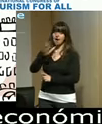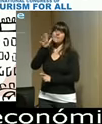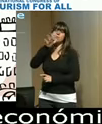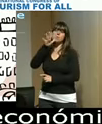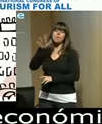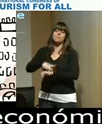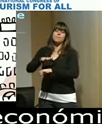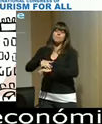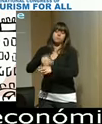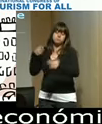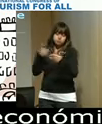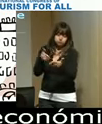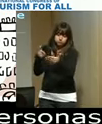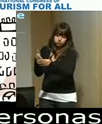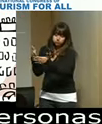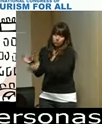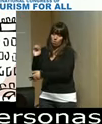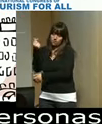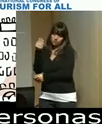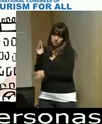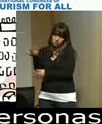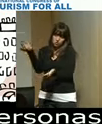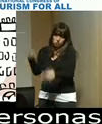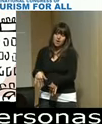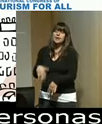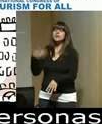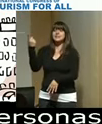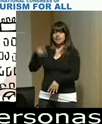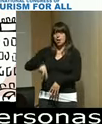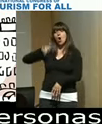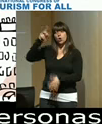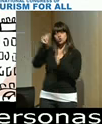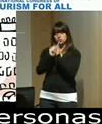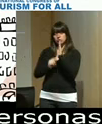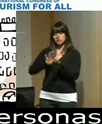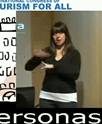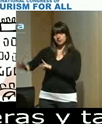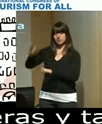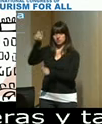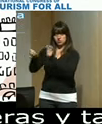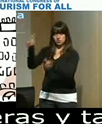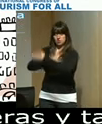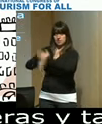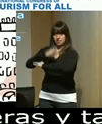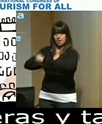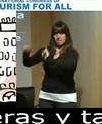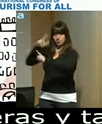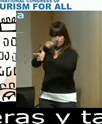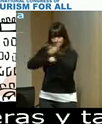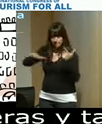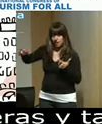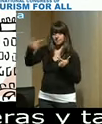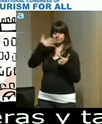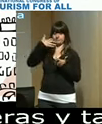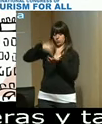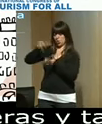También datos importantes a la hora de ver las dificultades que tienen las personas con discapacidad a la hora de viajar. Al viajar, la discapacidad